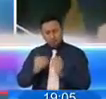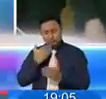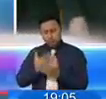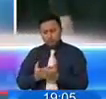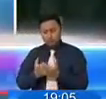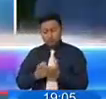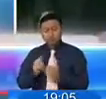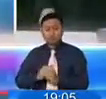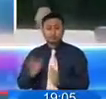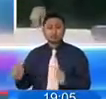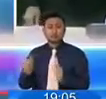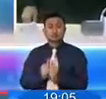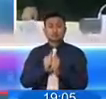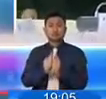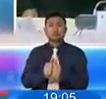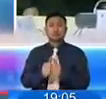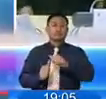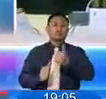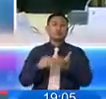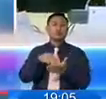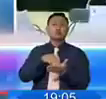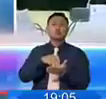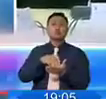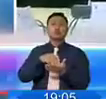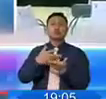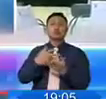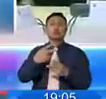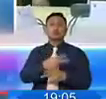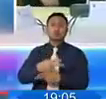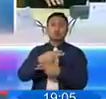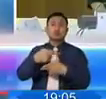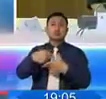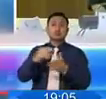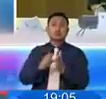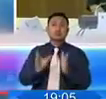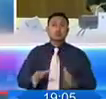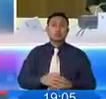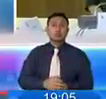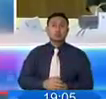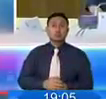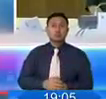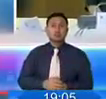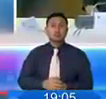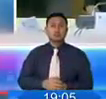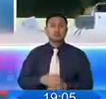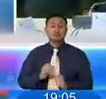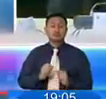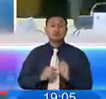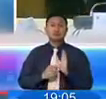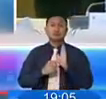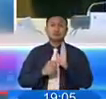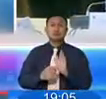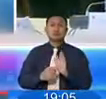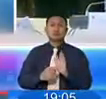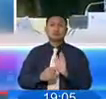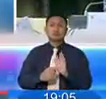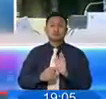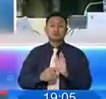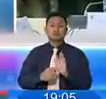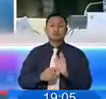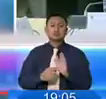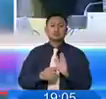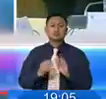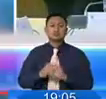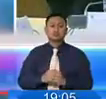él estuvieron presentes los otros miembros del Consejo de Participación Ciudadana. Resaltó que calificó de